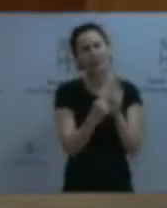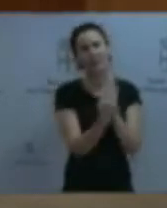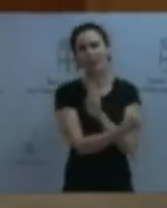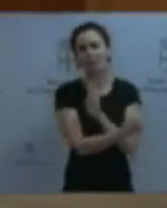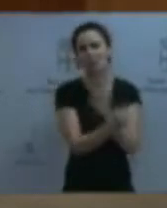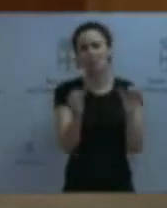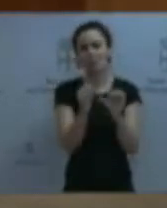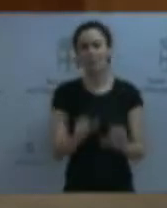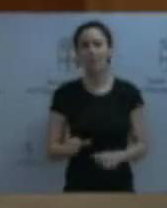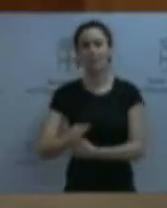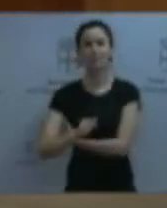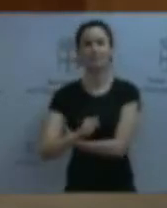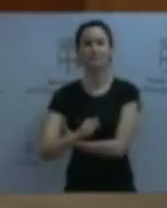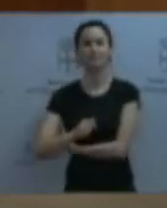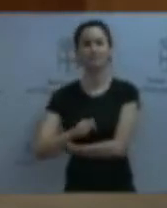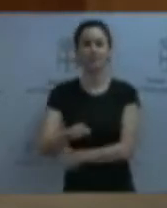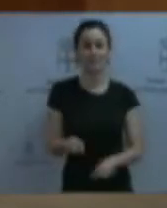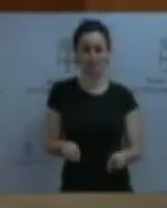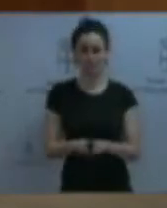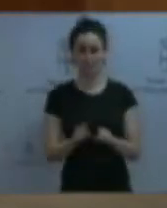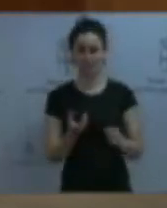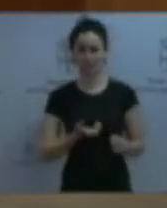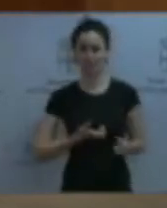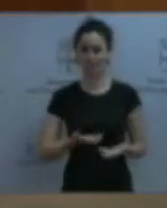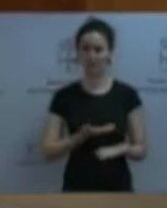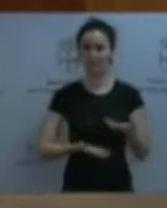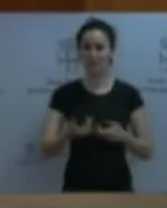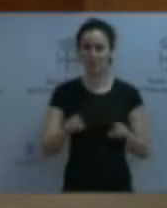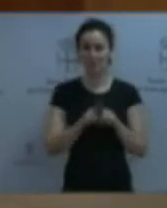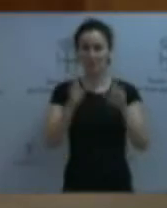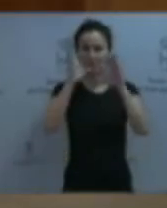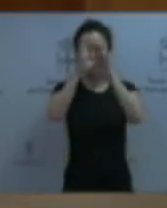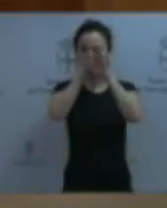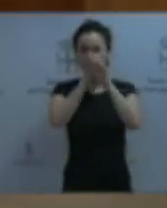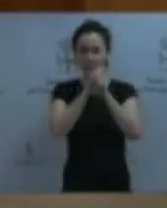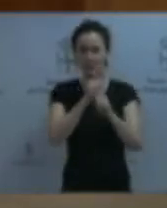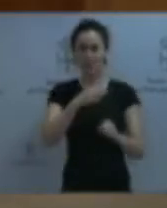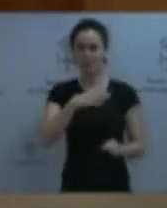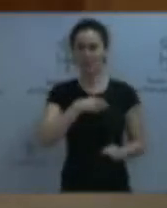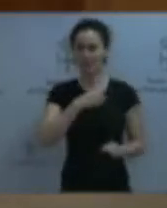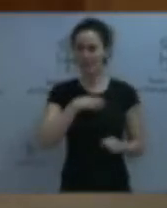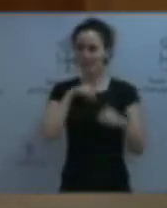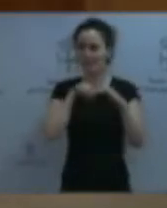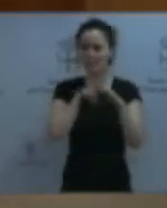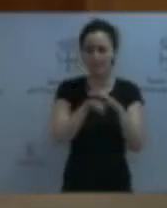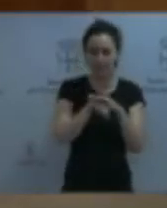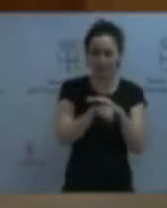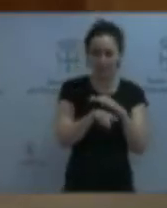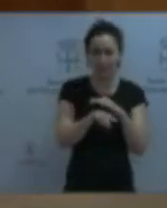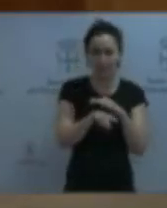ha construido, en colaboración con algunos ayuntamientos, un entramado administrativo para tramitar más rápido,